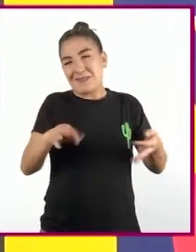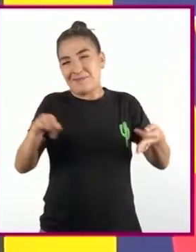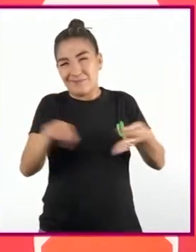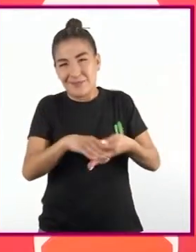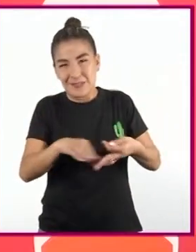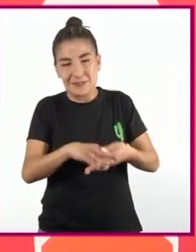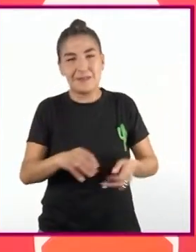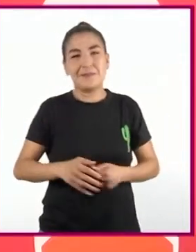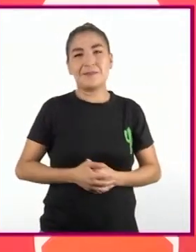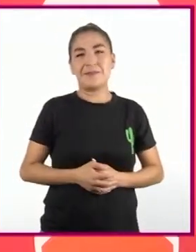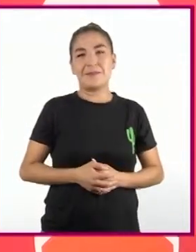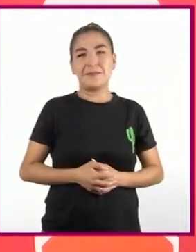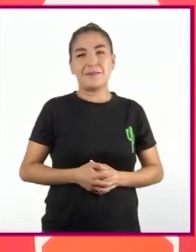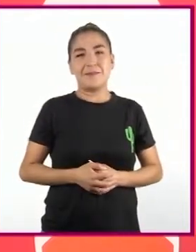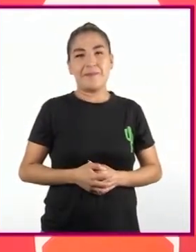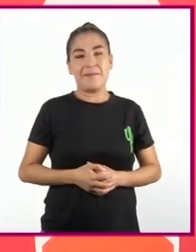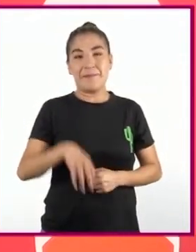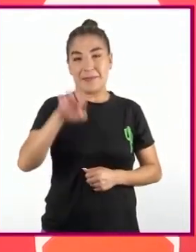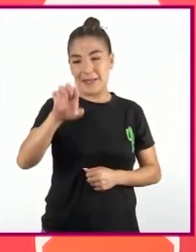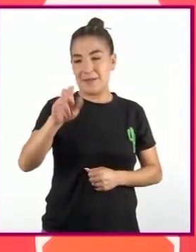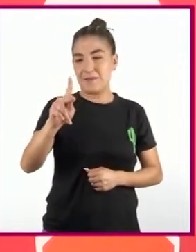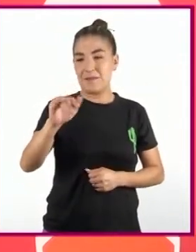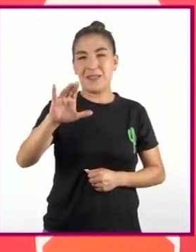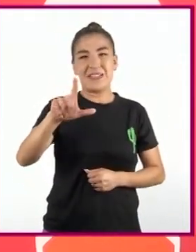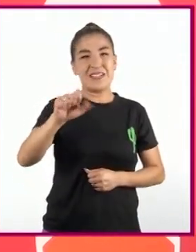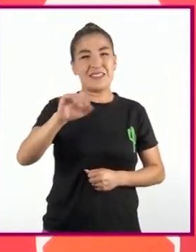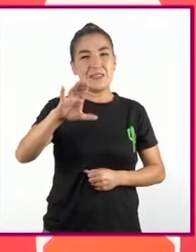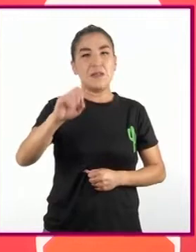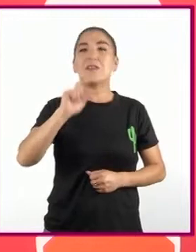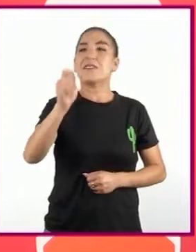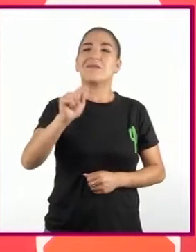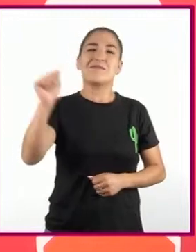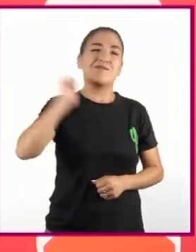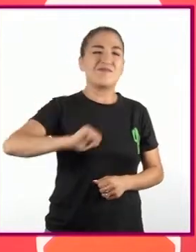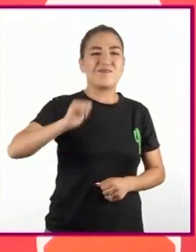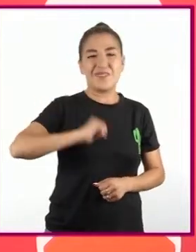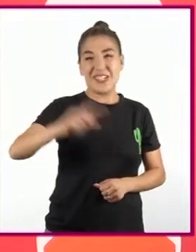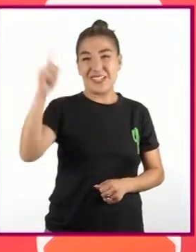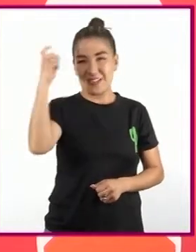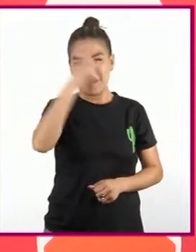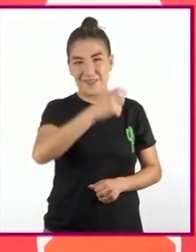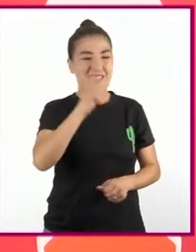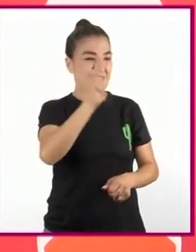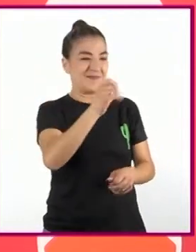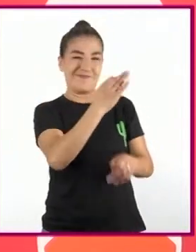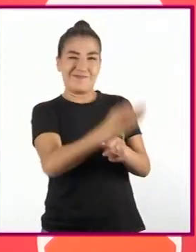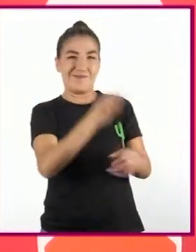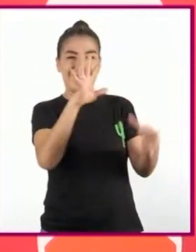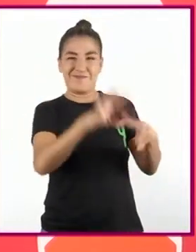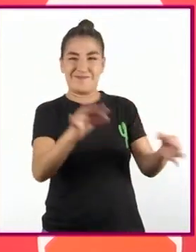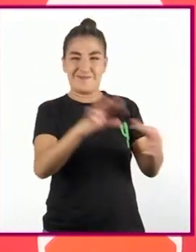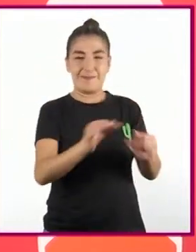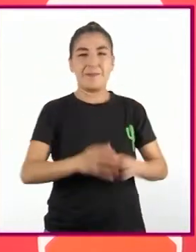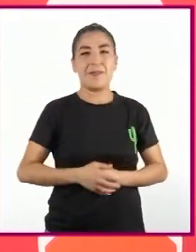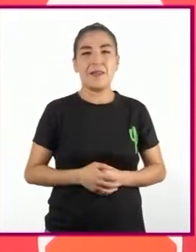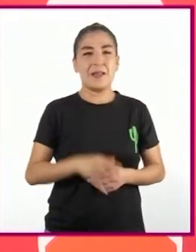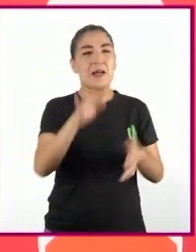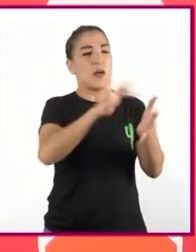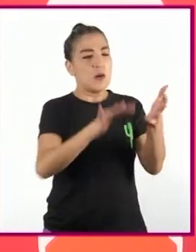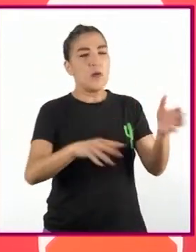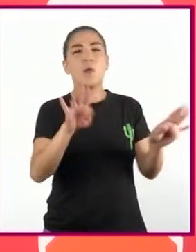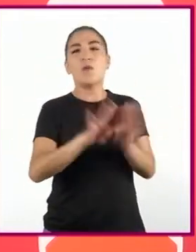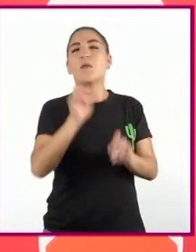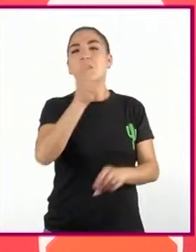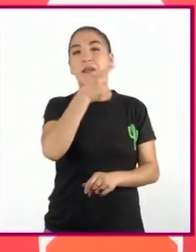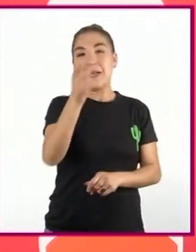aproximadamente. El epiclásico fue una época difícil según nos lo plantea el texto, ya que en ella el poderío